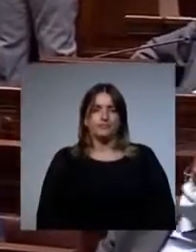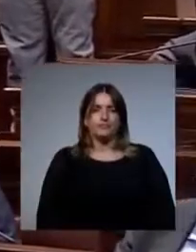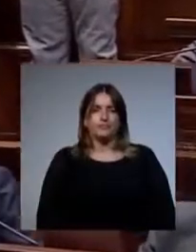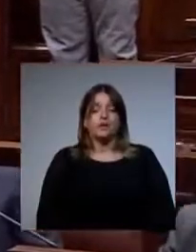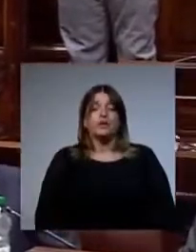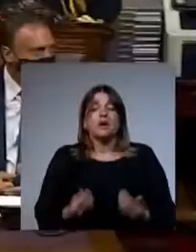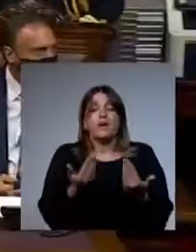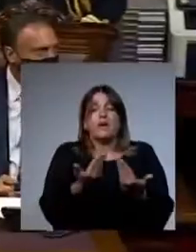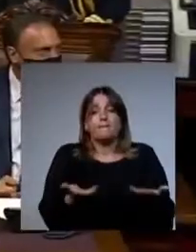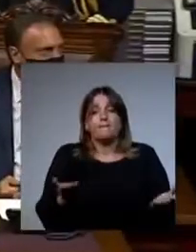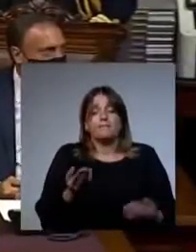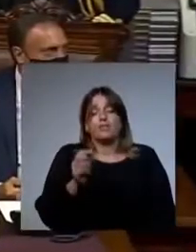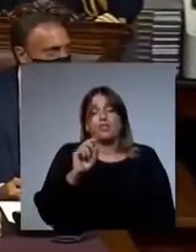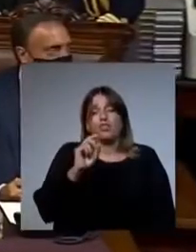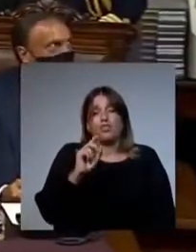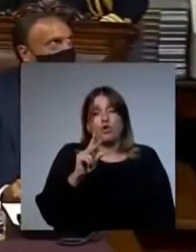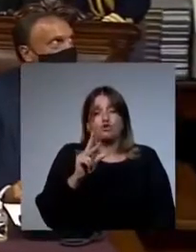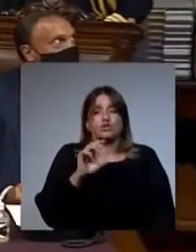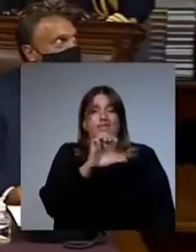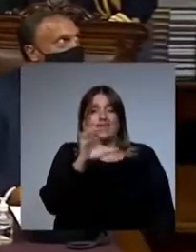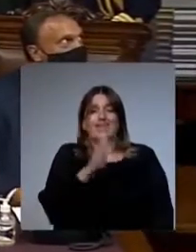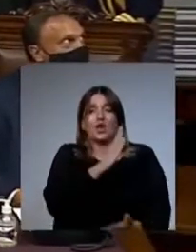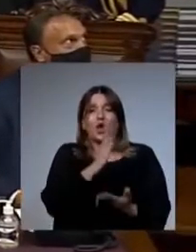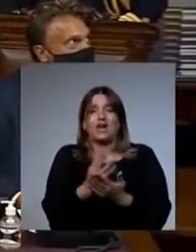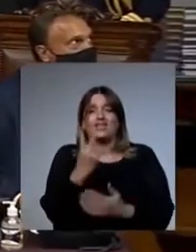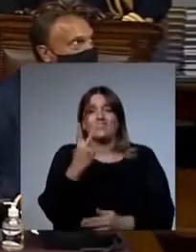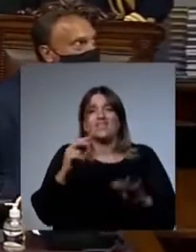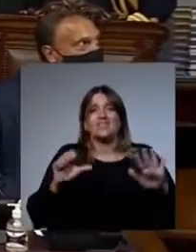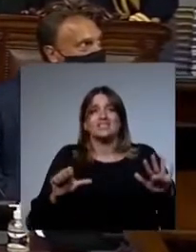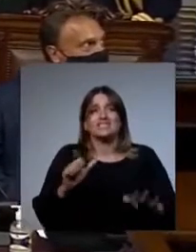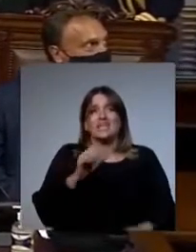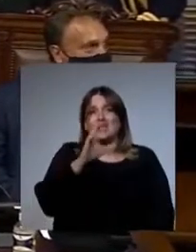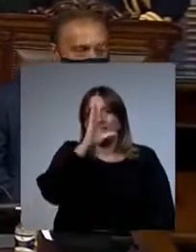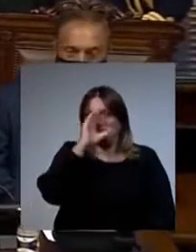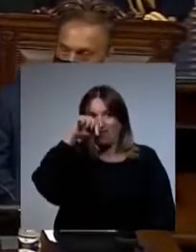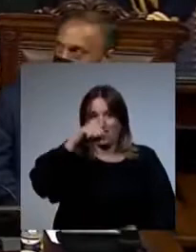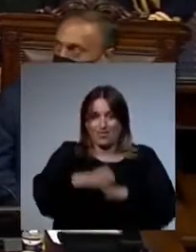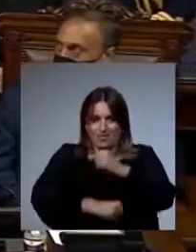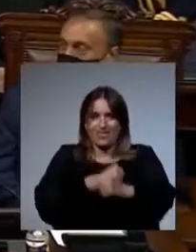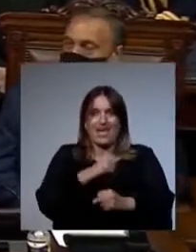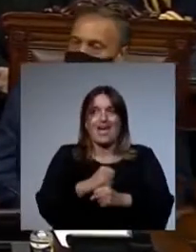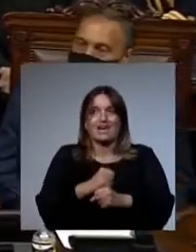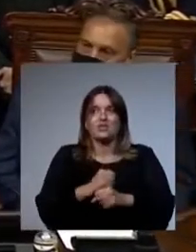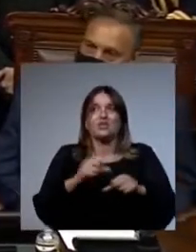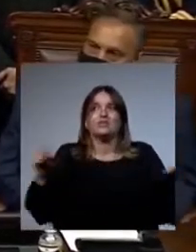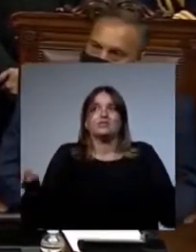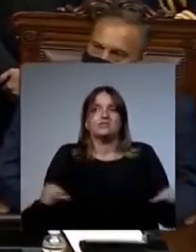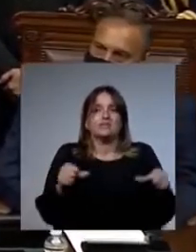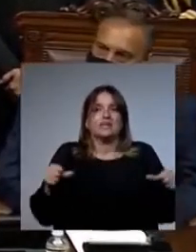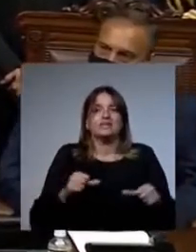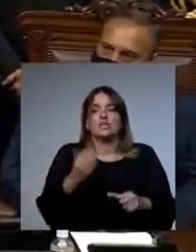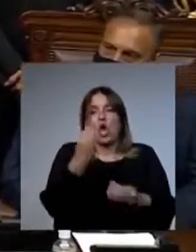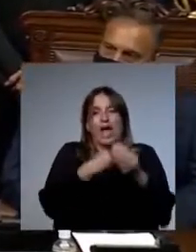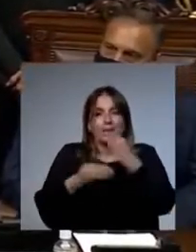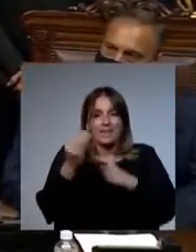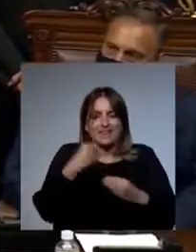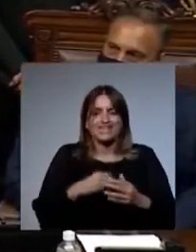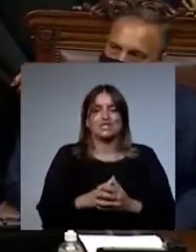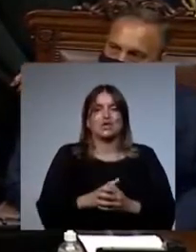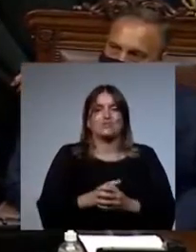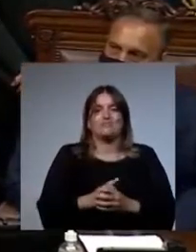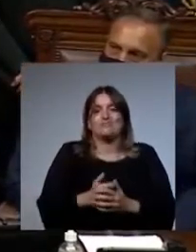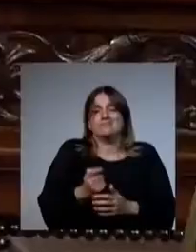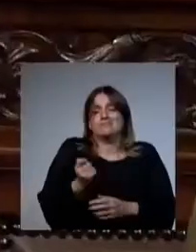A partir del 12 de enero y hasta el 26 de febrero de este año, se brindó alimentación